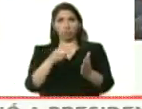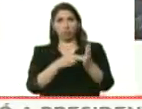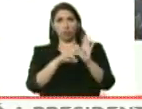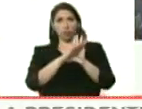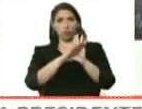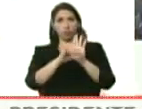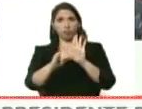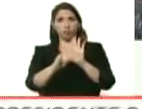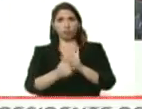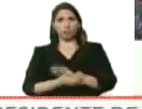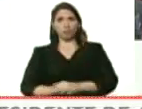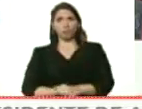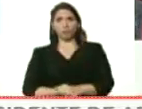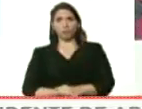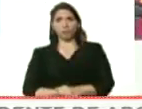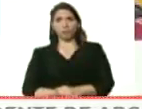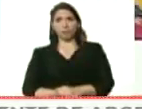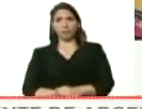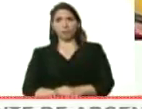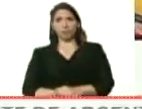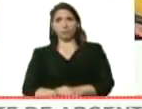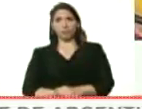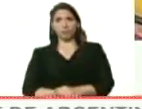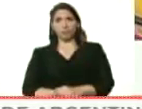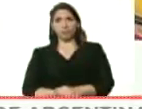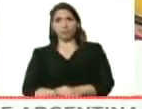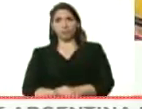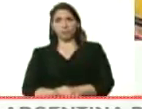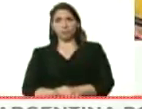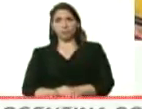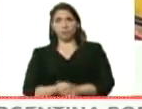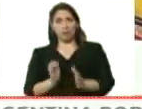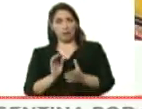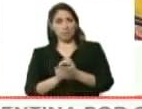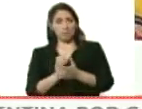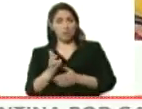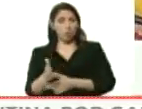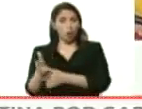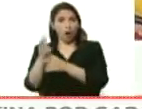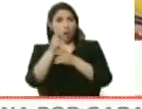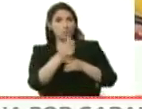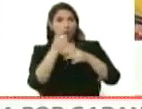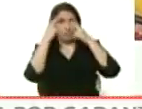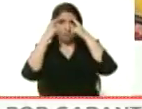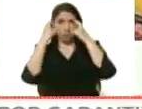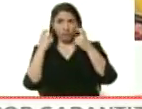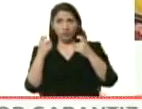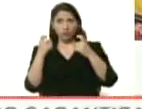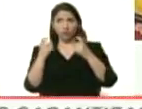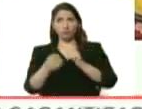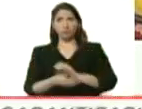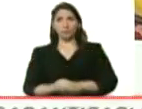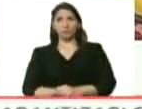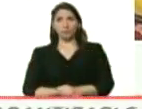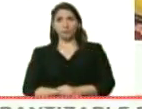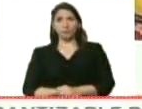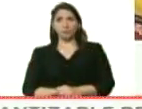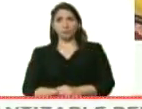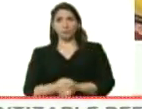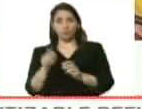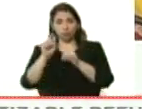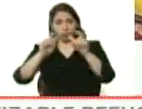Constituyente, estimado camarada, compañero de armas, compañero de promoción, hermano de la vida,